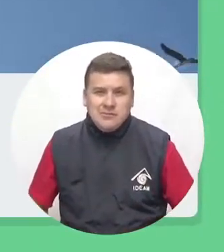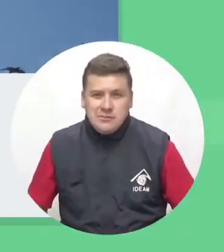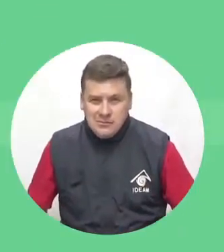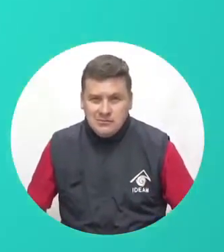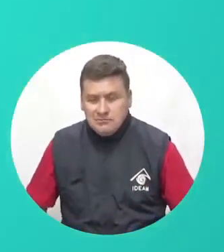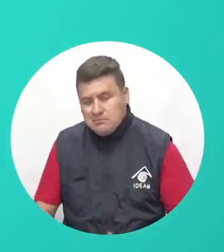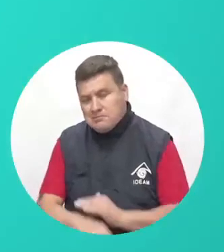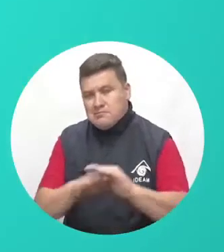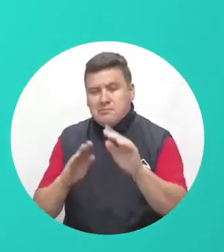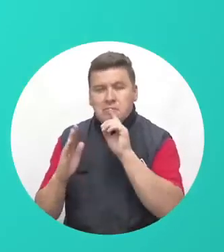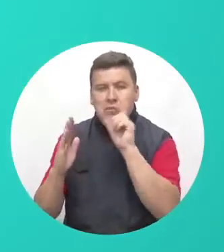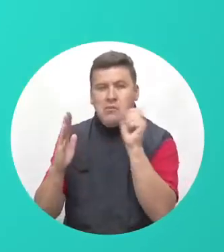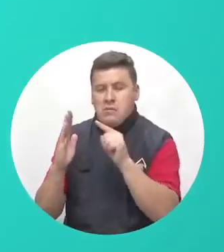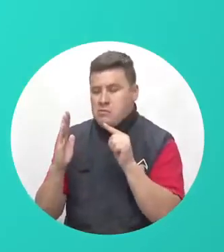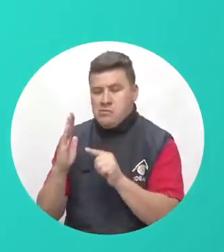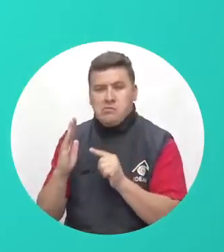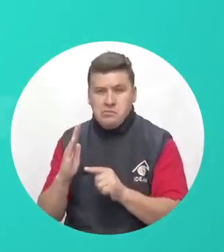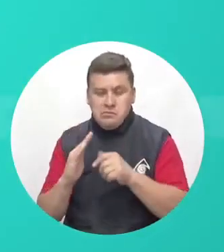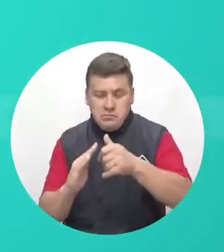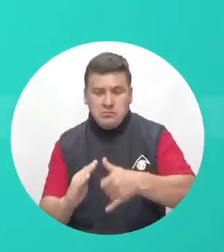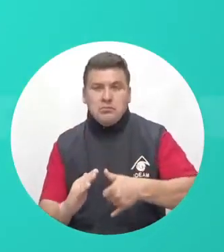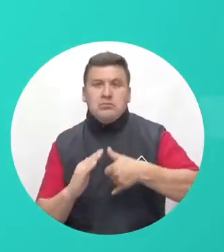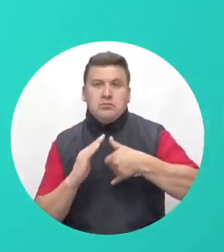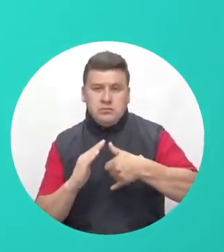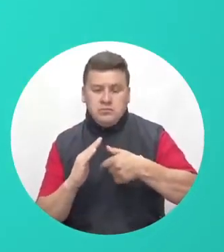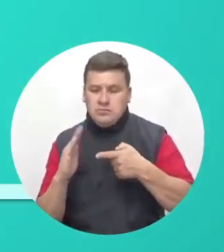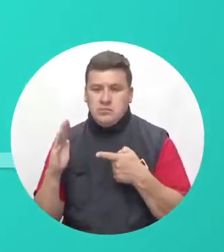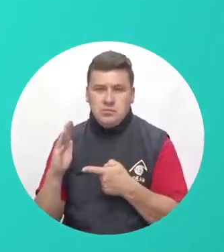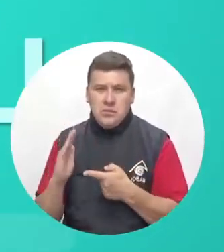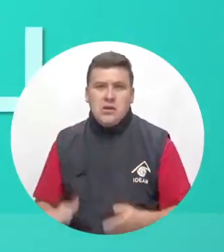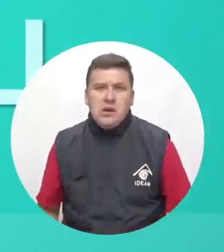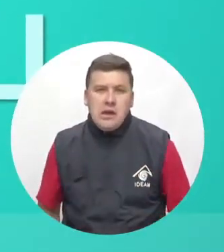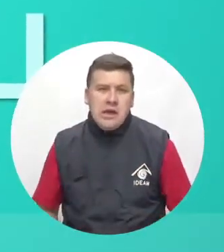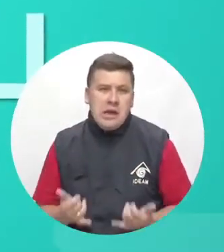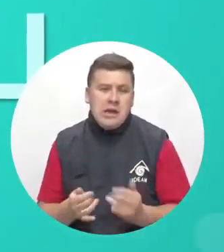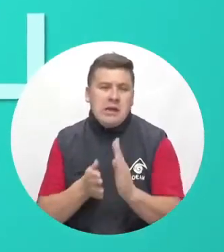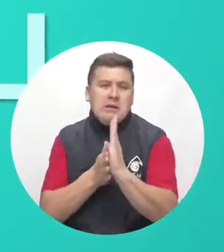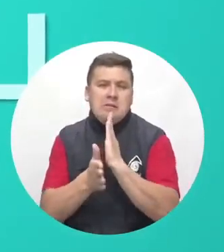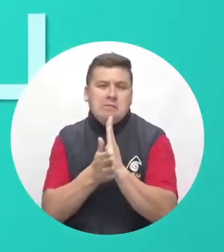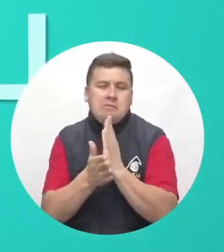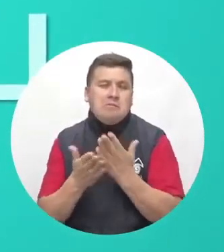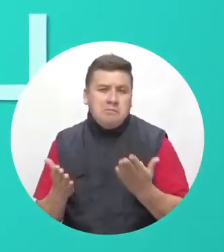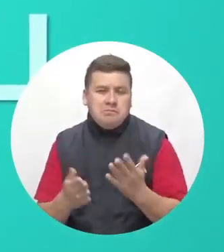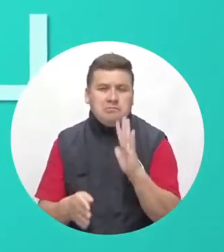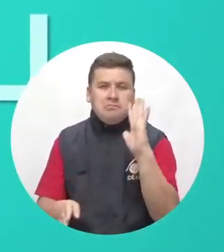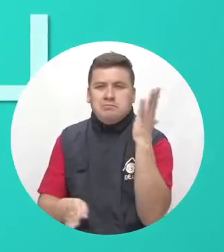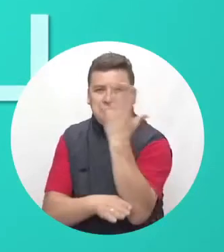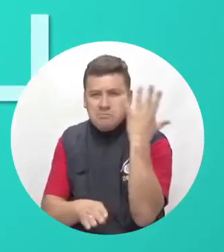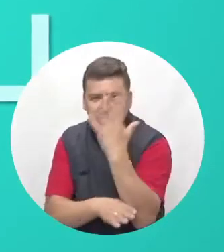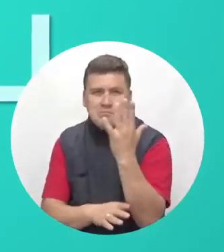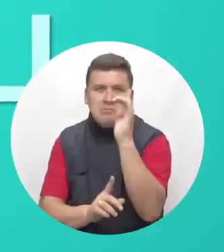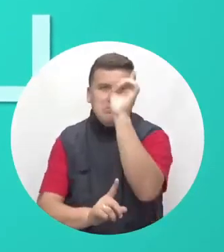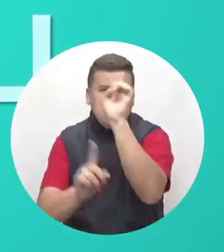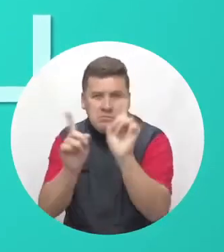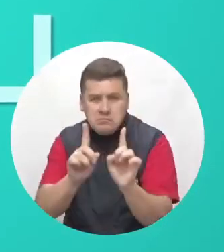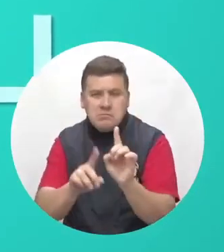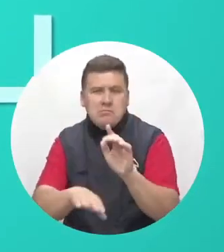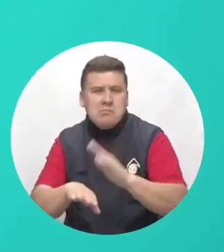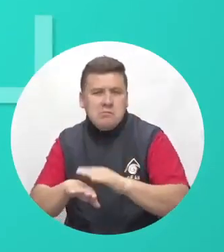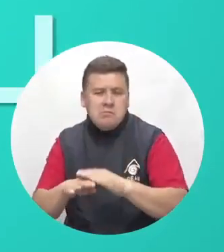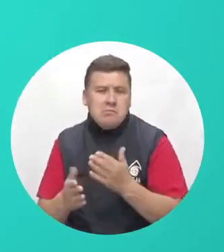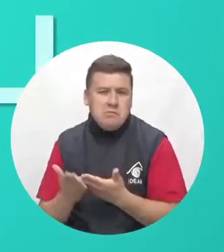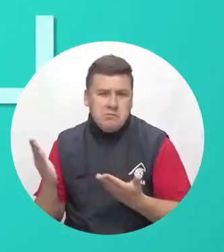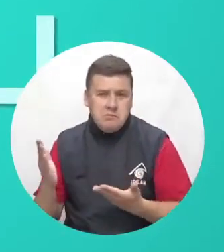www.idean.gov.co. Te invitamos a consultar la aplicación Mi Pronóstico del IDEAM. Ahora con información sobre deforestación, rayos,